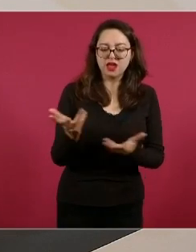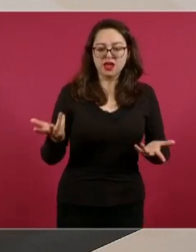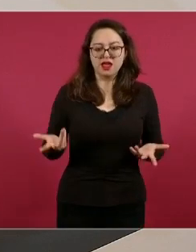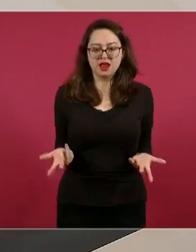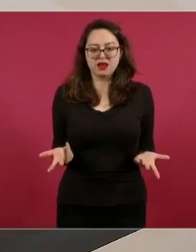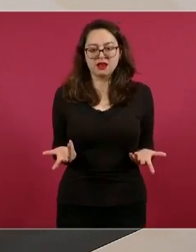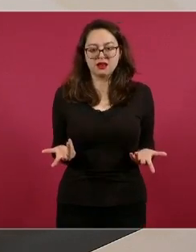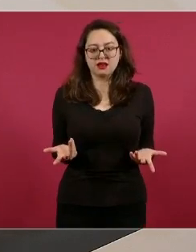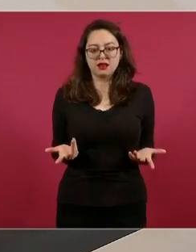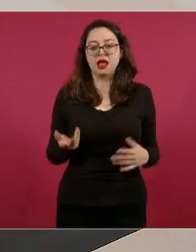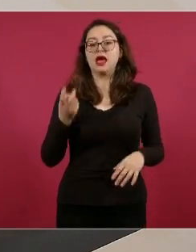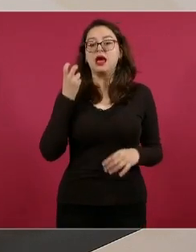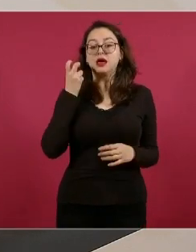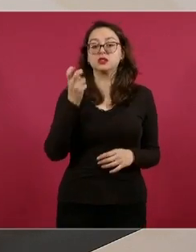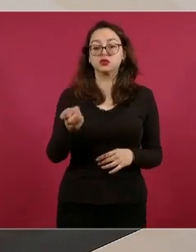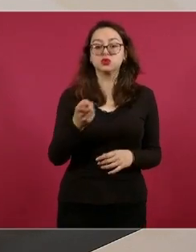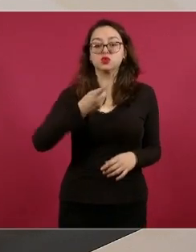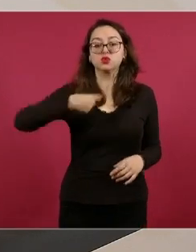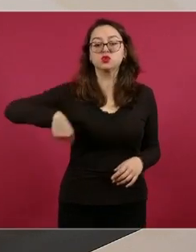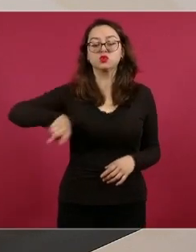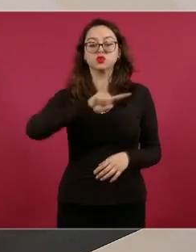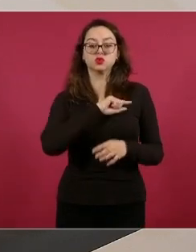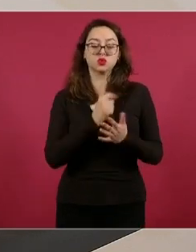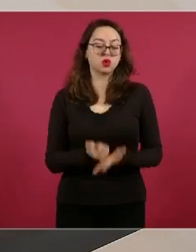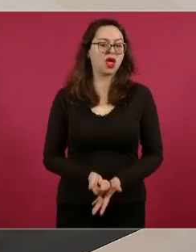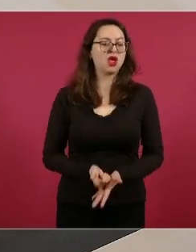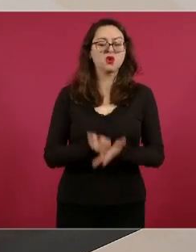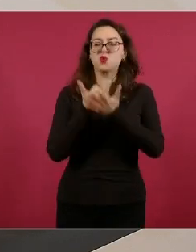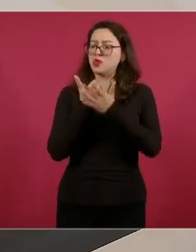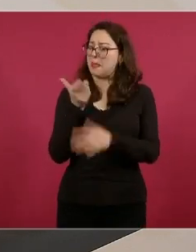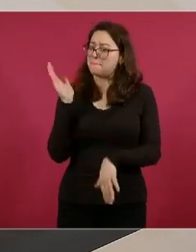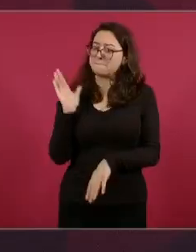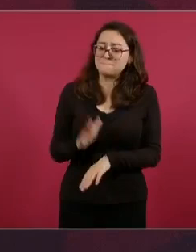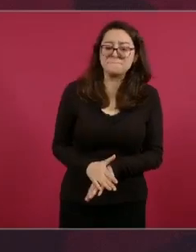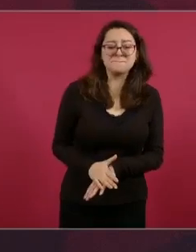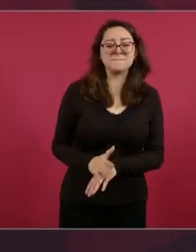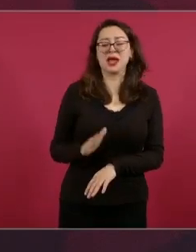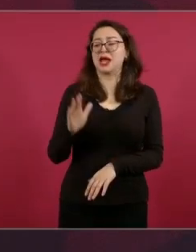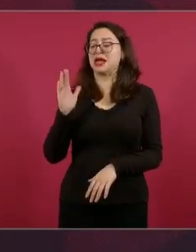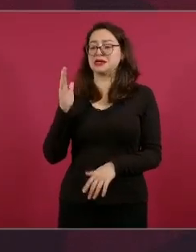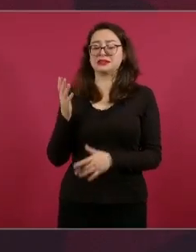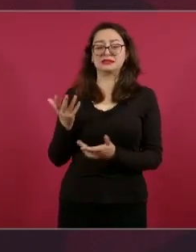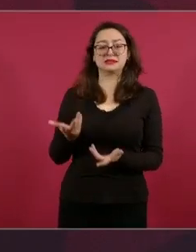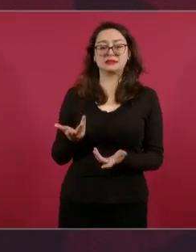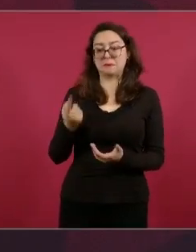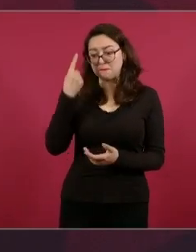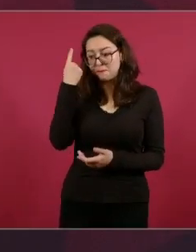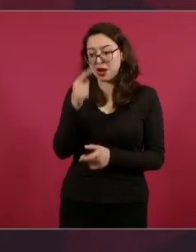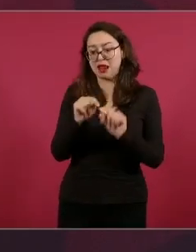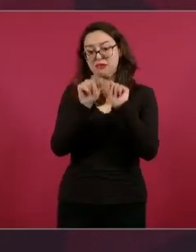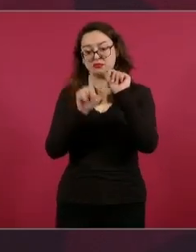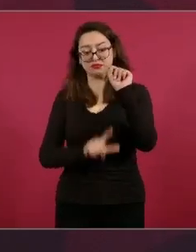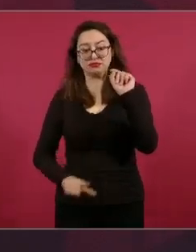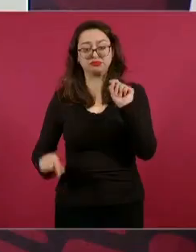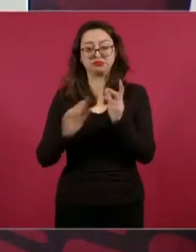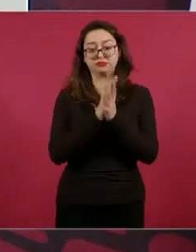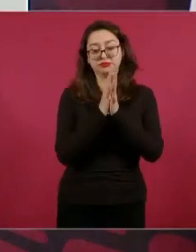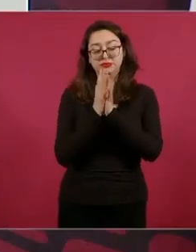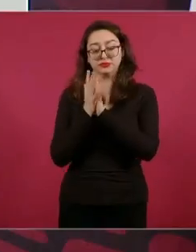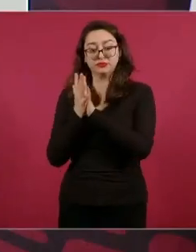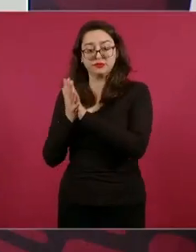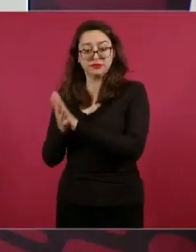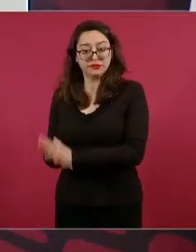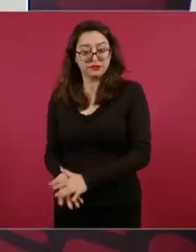instituciones que más nos han ayudado, que más han apoyado en este proceso de transformación. Imagínense,